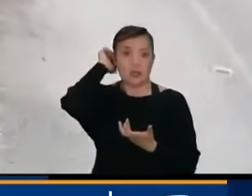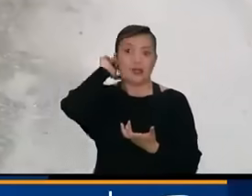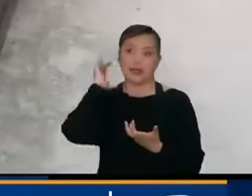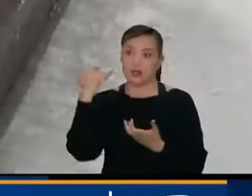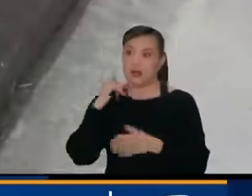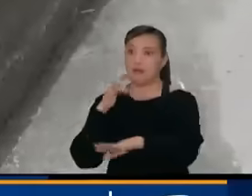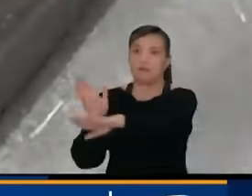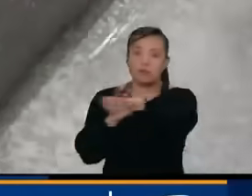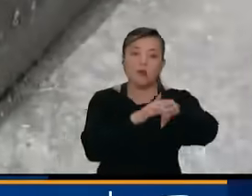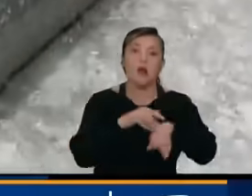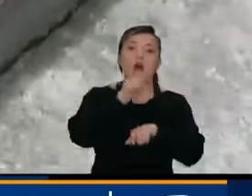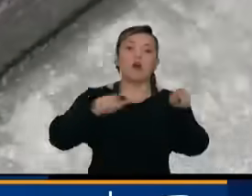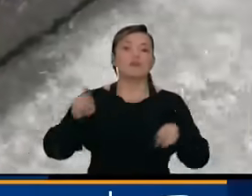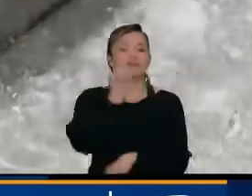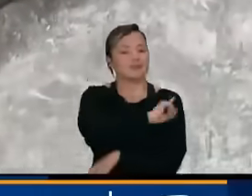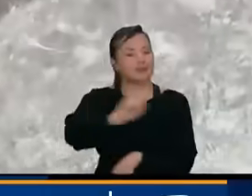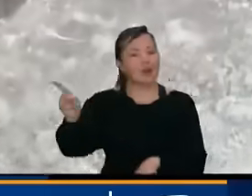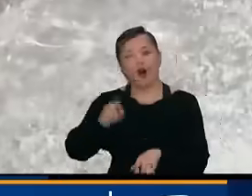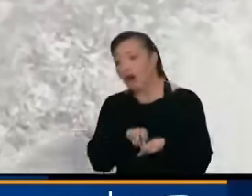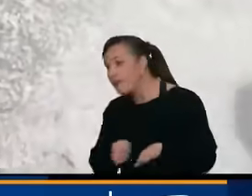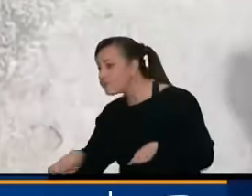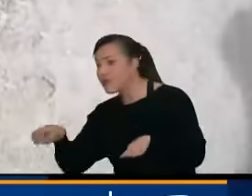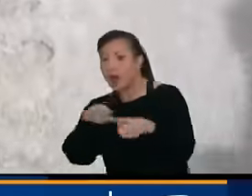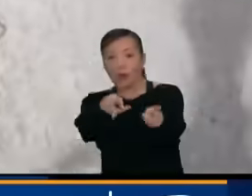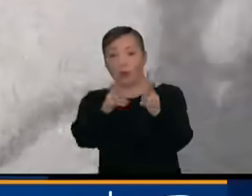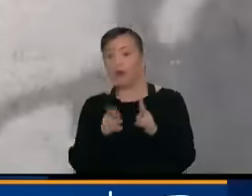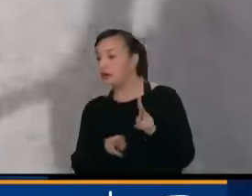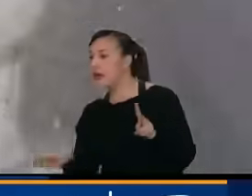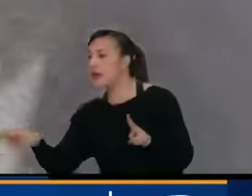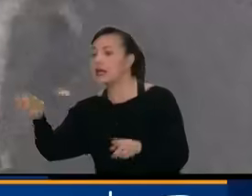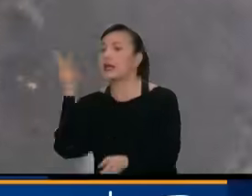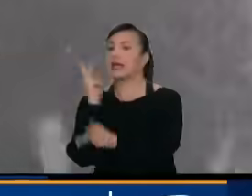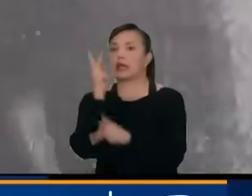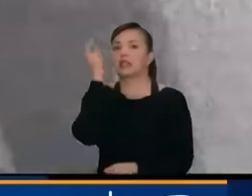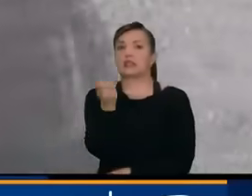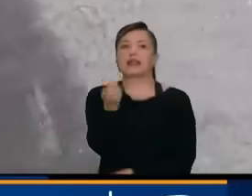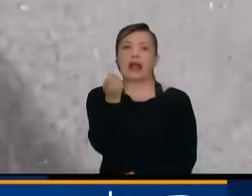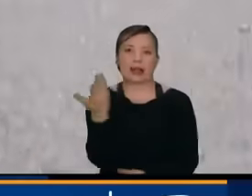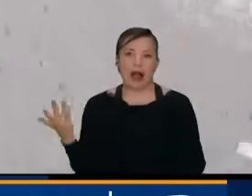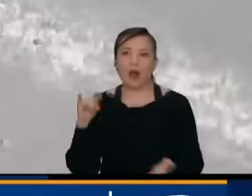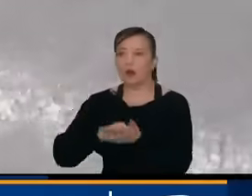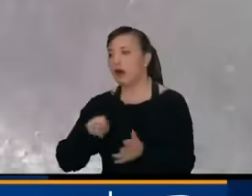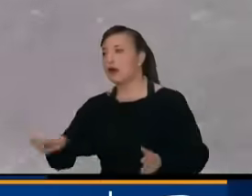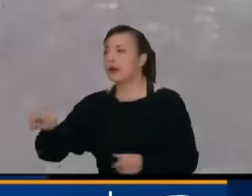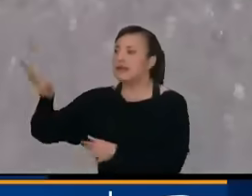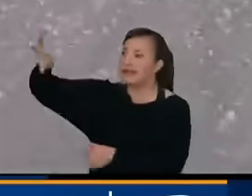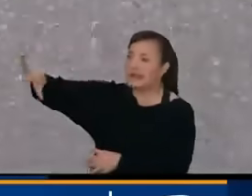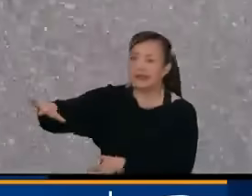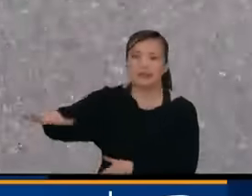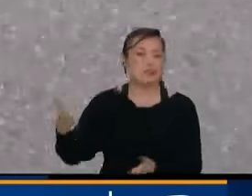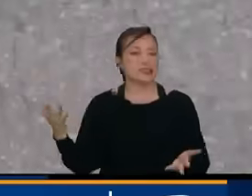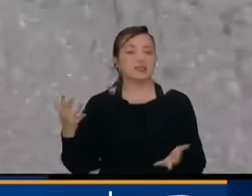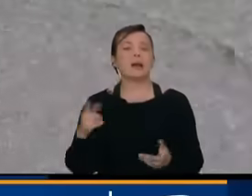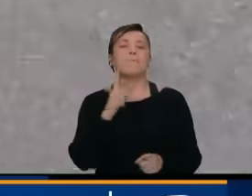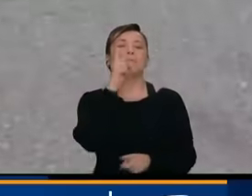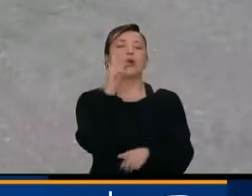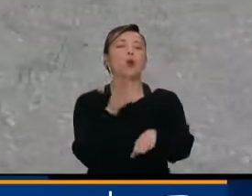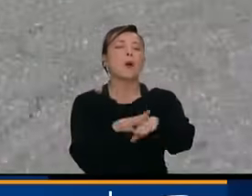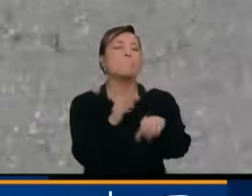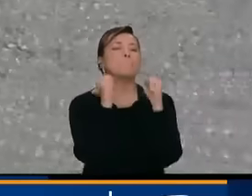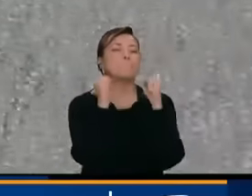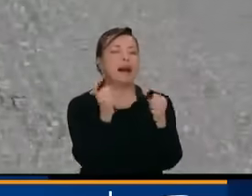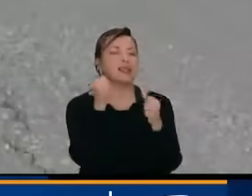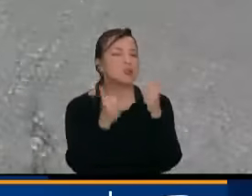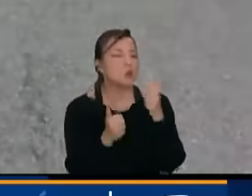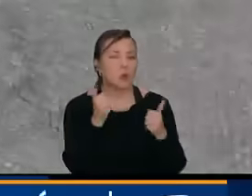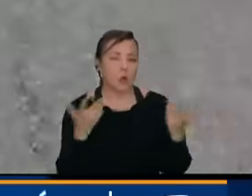de no usar ese tipo de caminos que aumenta el nivel de riesgo, pero creo que ese llamado principal, Alejandra, es el llamado